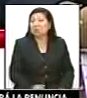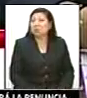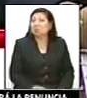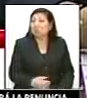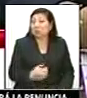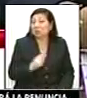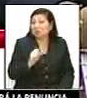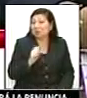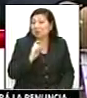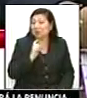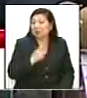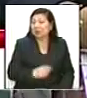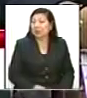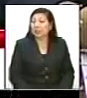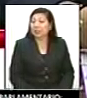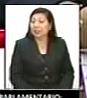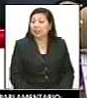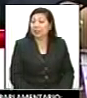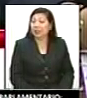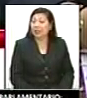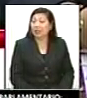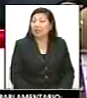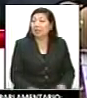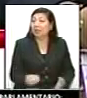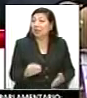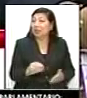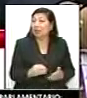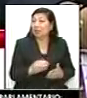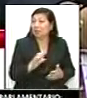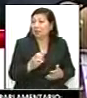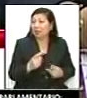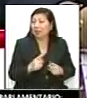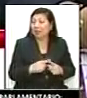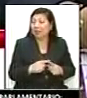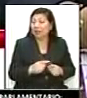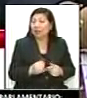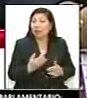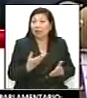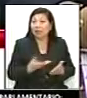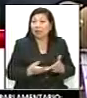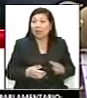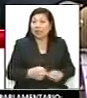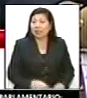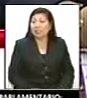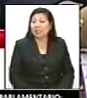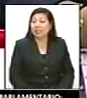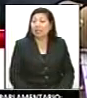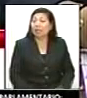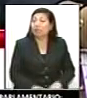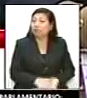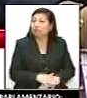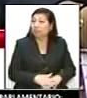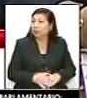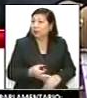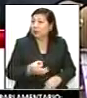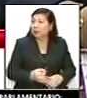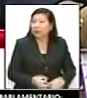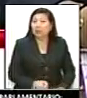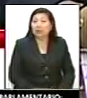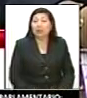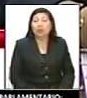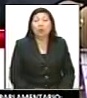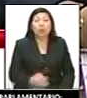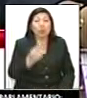podido ser, como incluso algún ex magistrado del tribunal intentó hacerlo, tratar de justificar la declaratoria